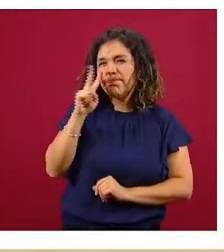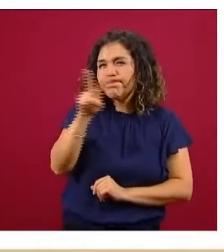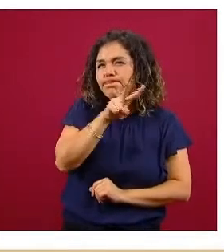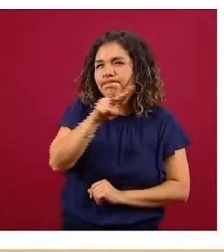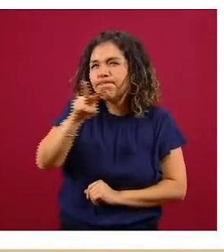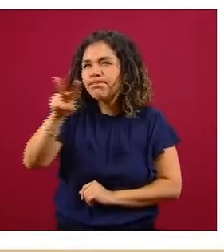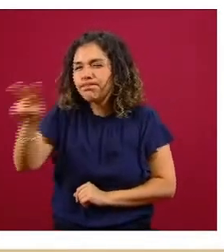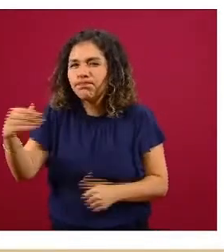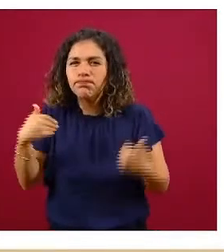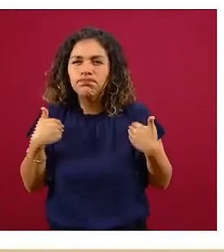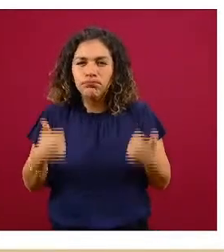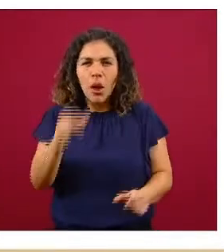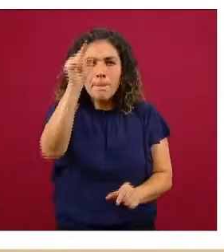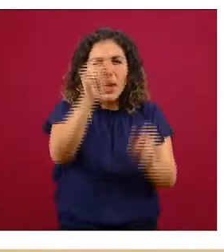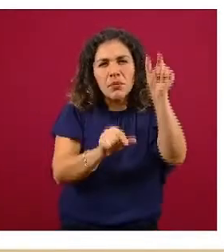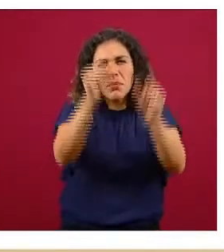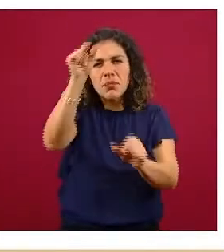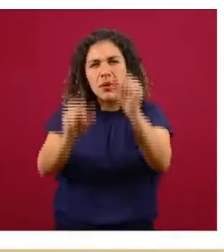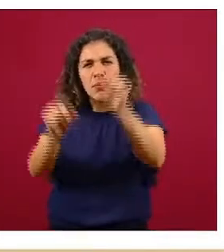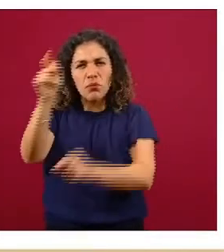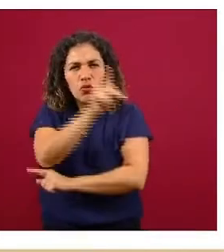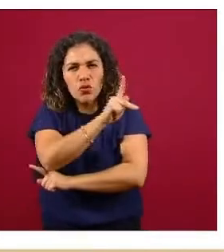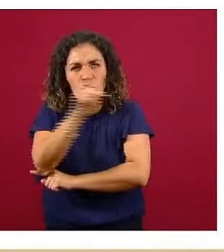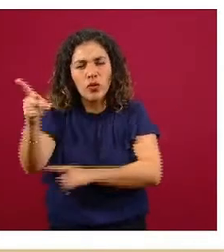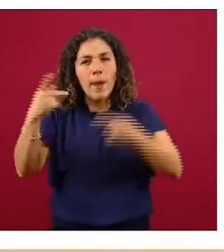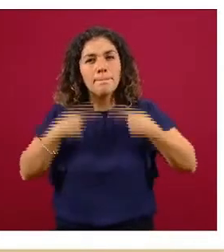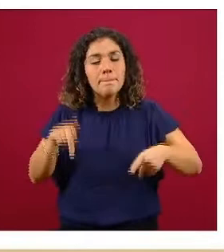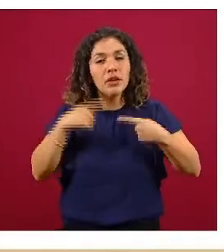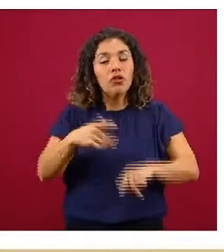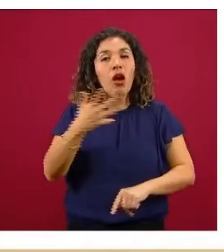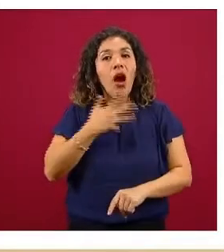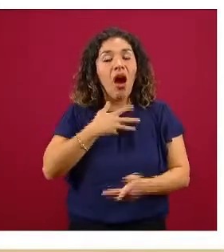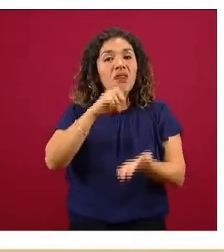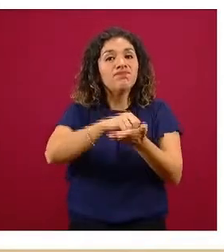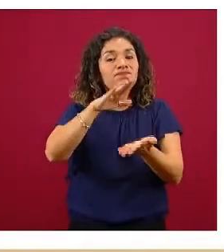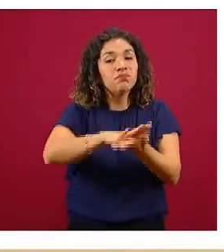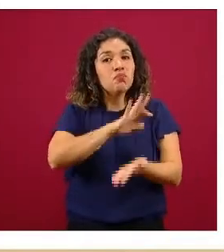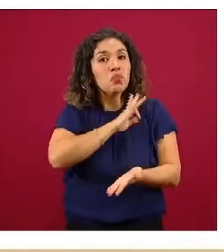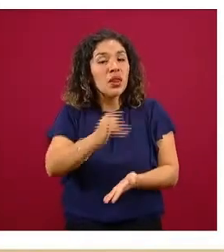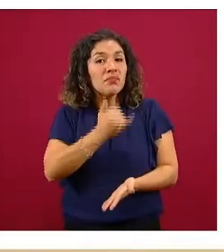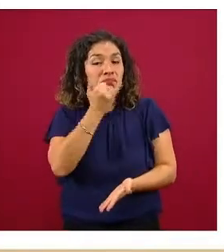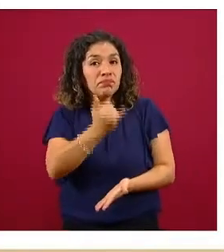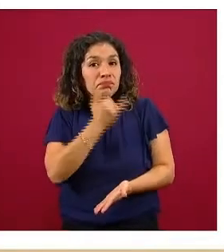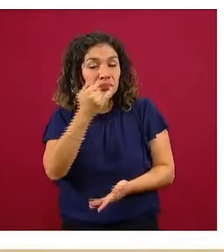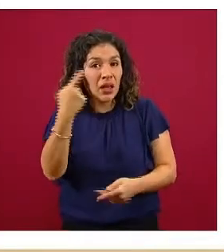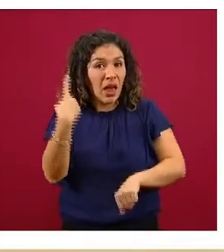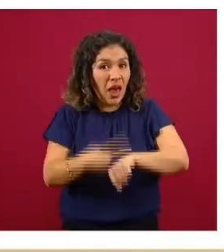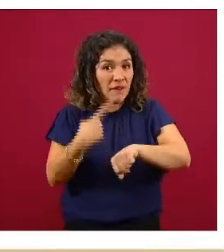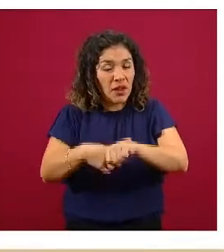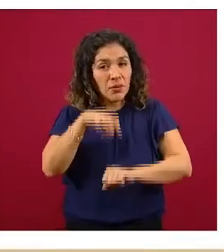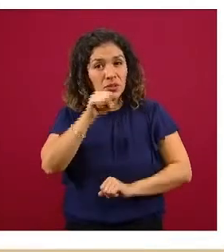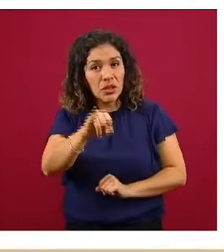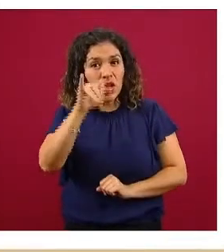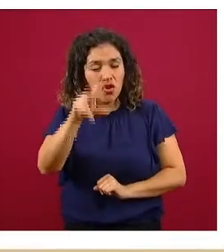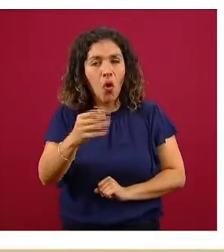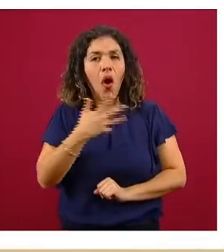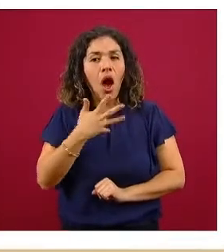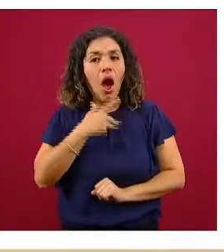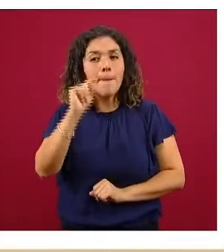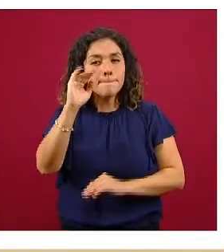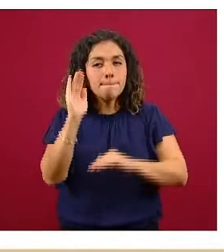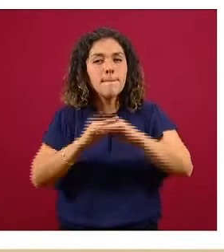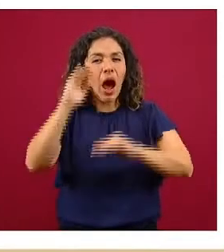todas las barras completas, es decir, todas las personas que en su momento fueron clasificadas como casos sospechosos, habría un